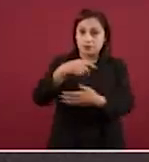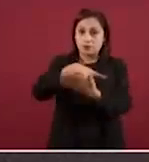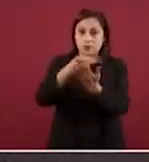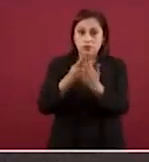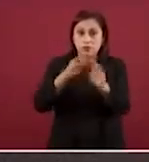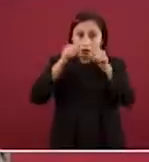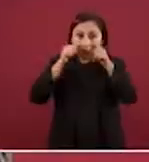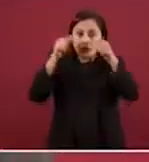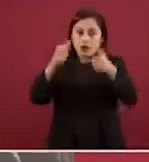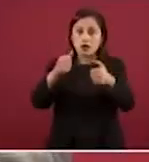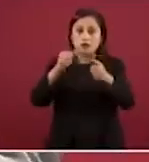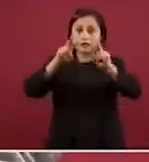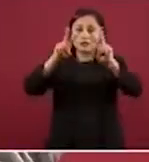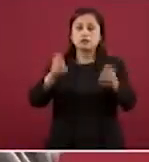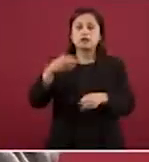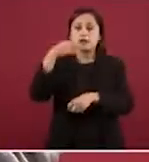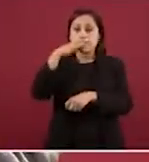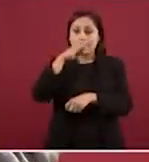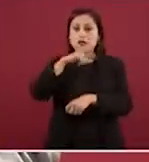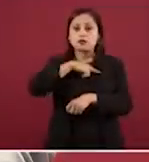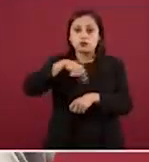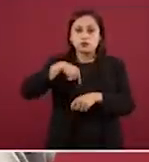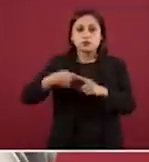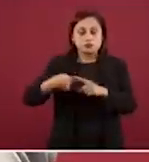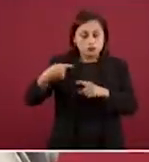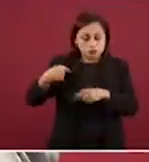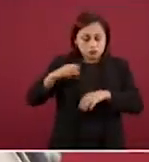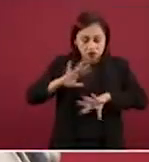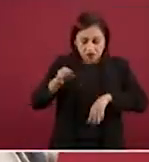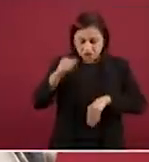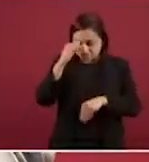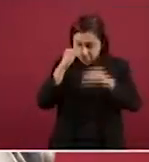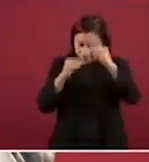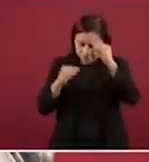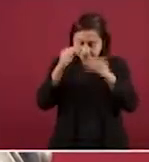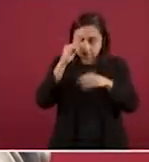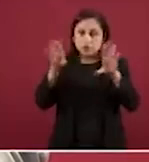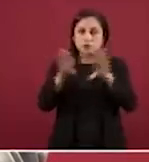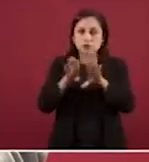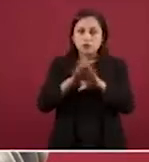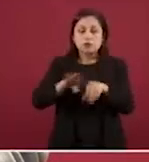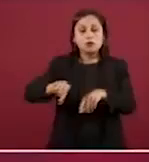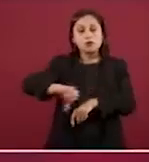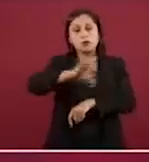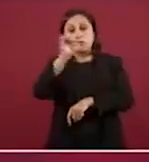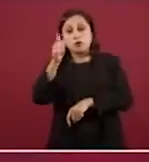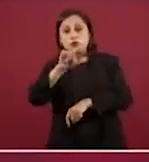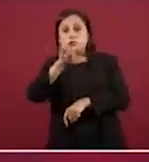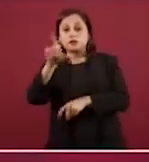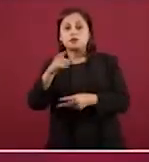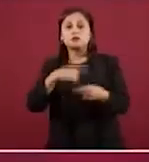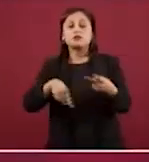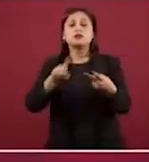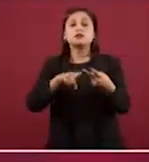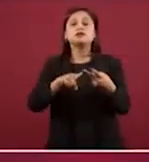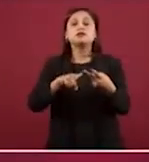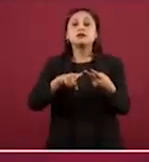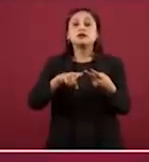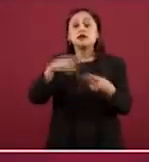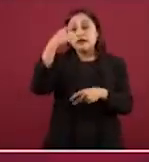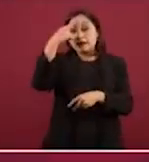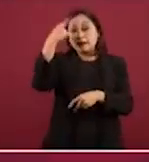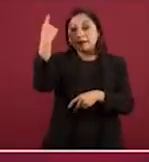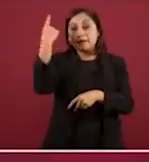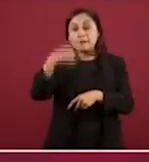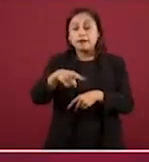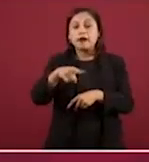lo hemos estado analizando, y otro que viene es para lograr la autosuficiencia en